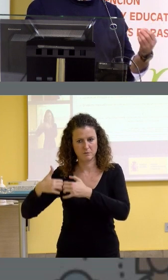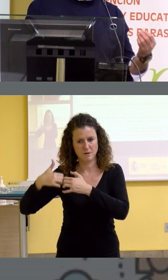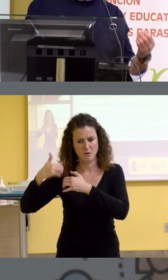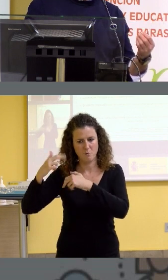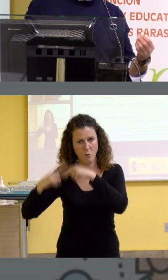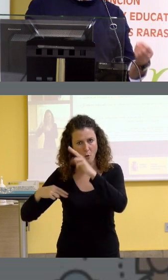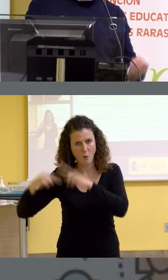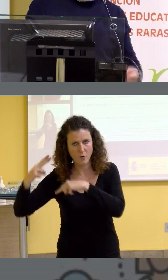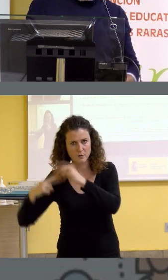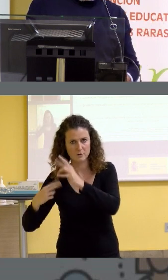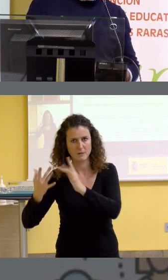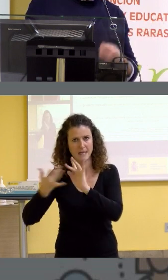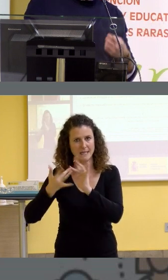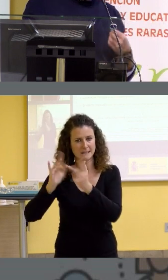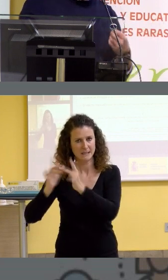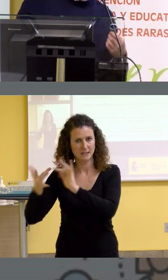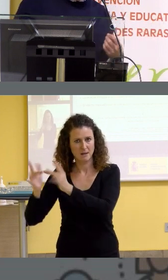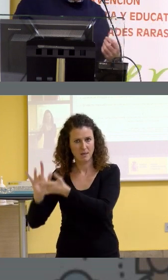Interactuando.